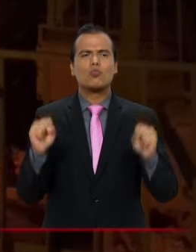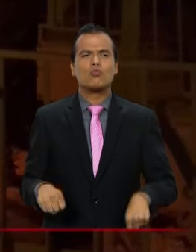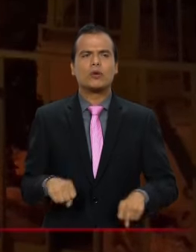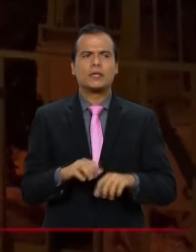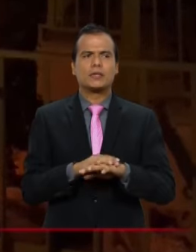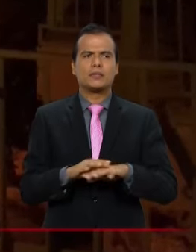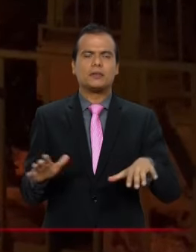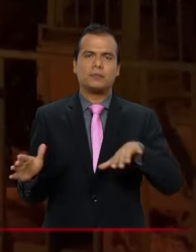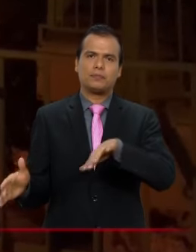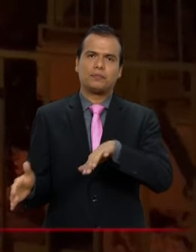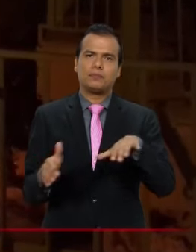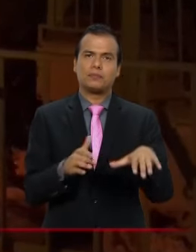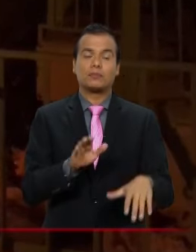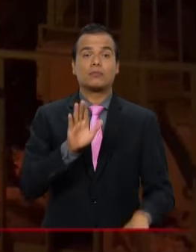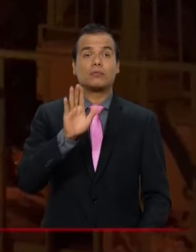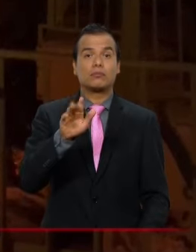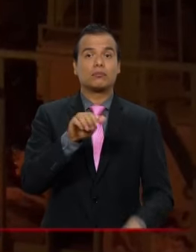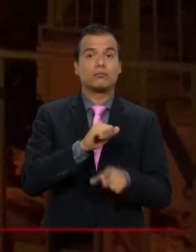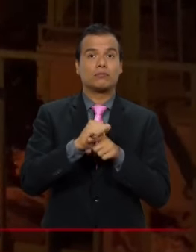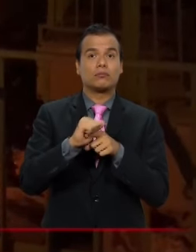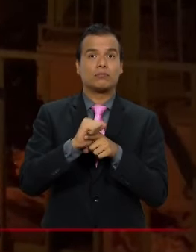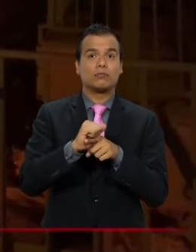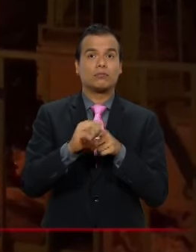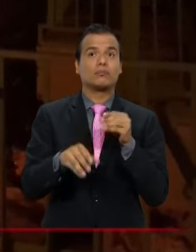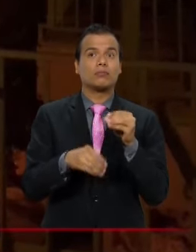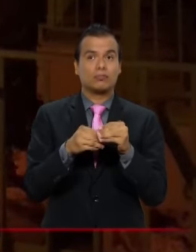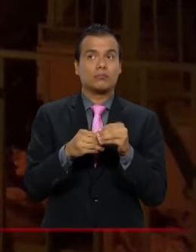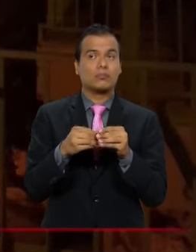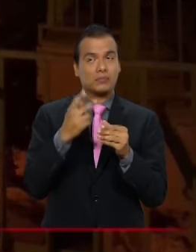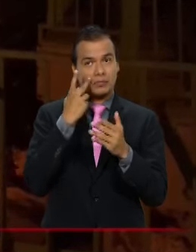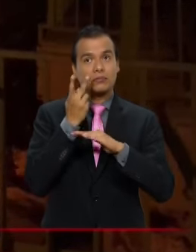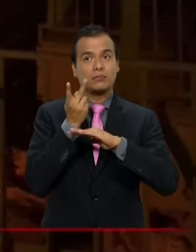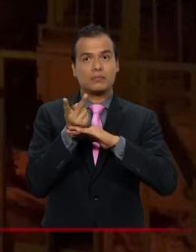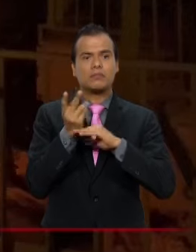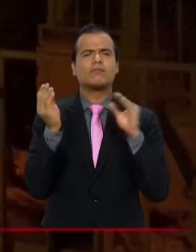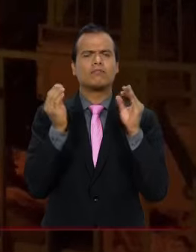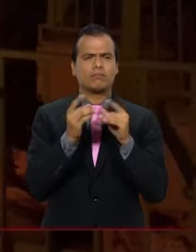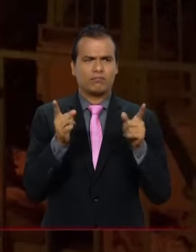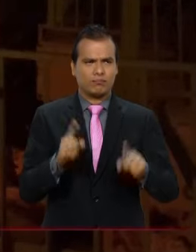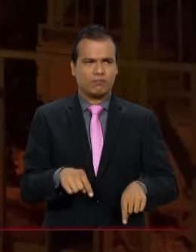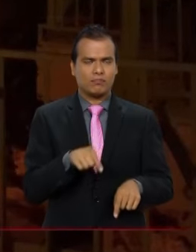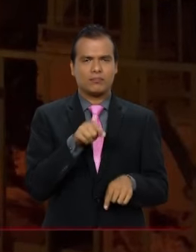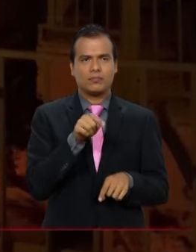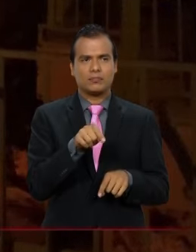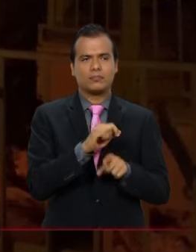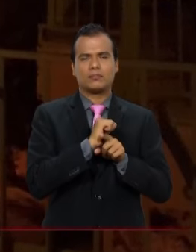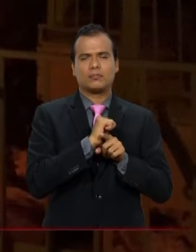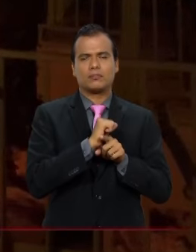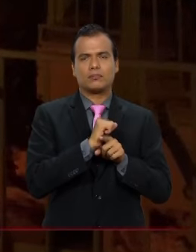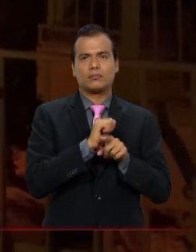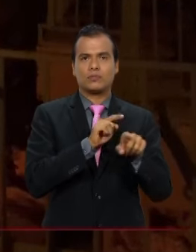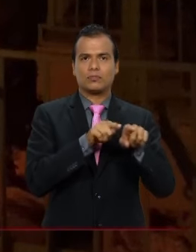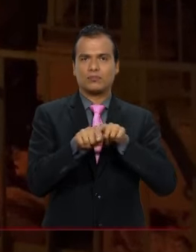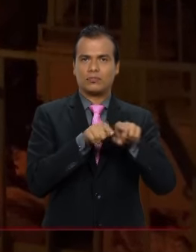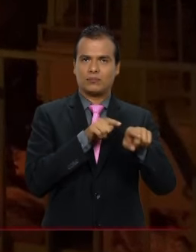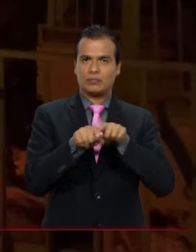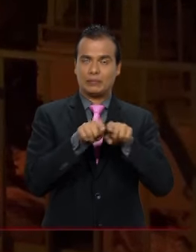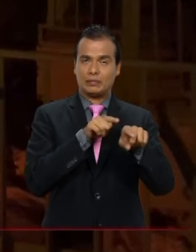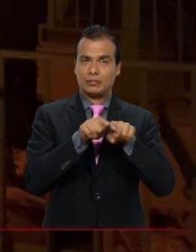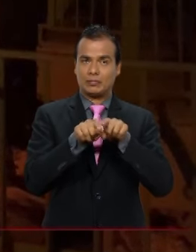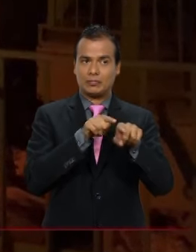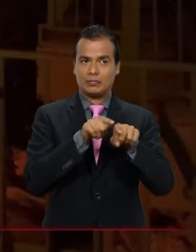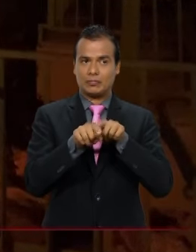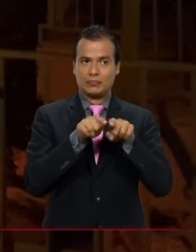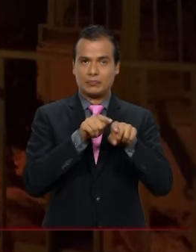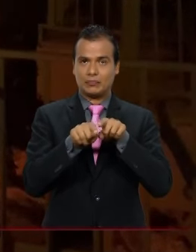Y estuvimos no solo en el entrenamiento, sino en la conferencia de prensa de Óscar Adolfo Villegas, el técnico de la